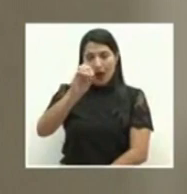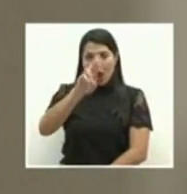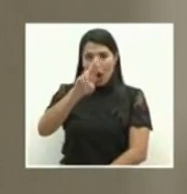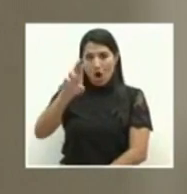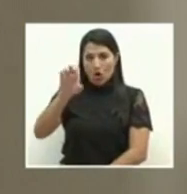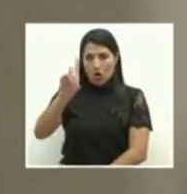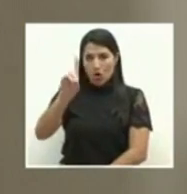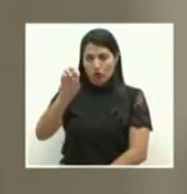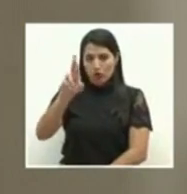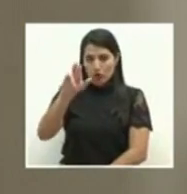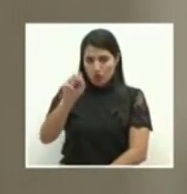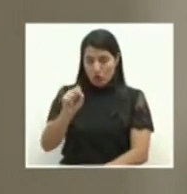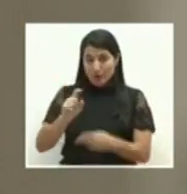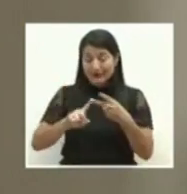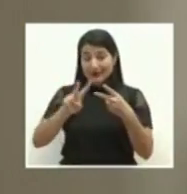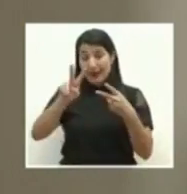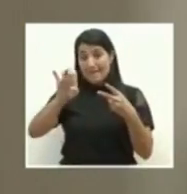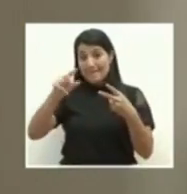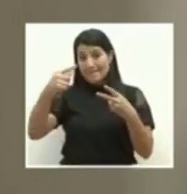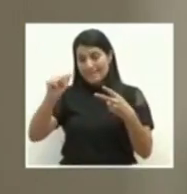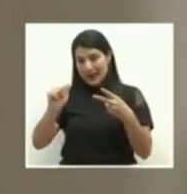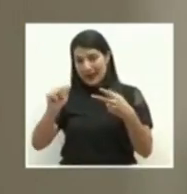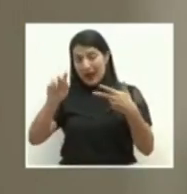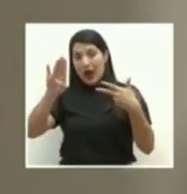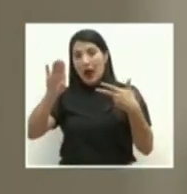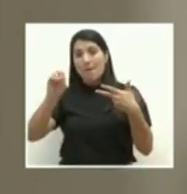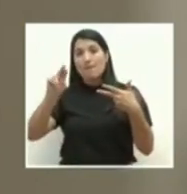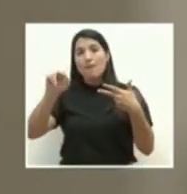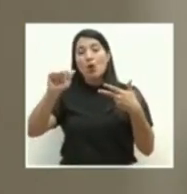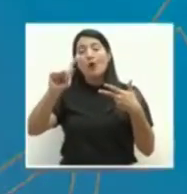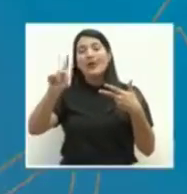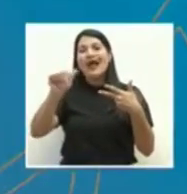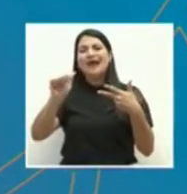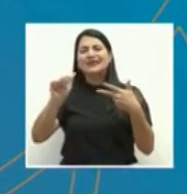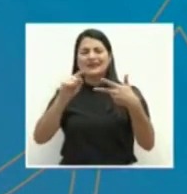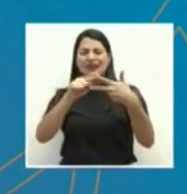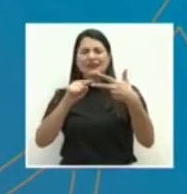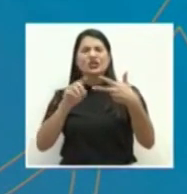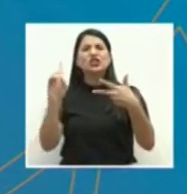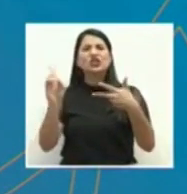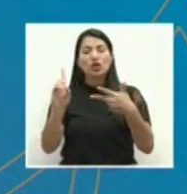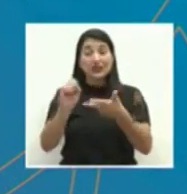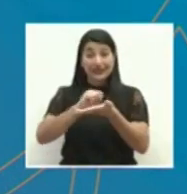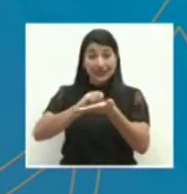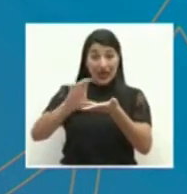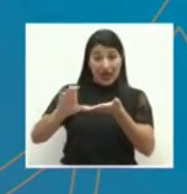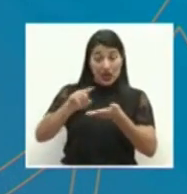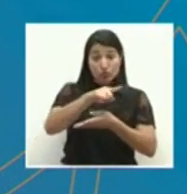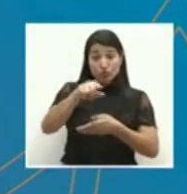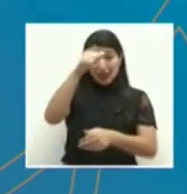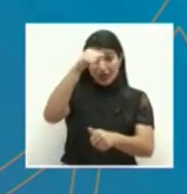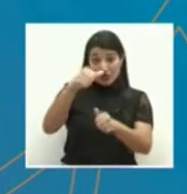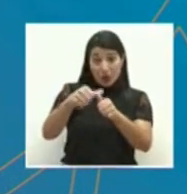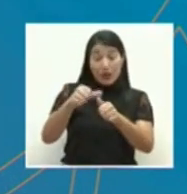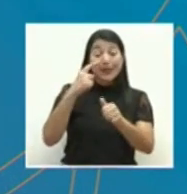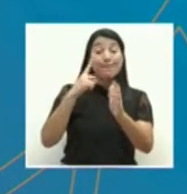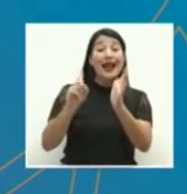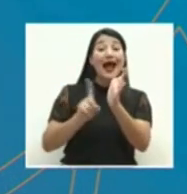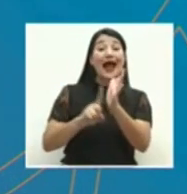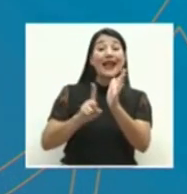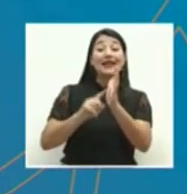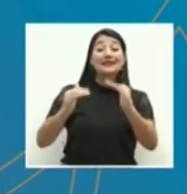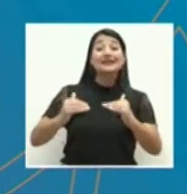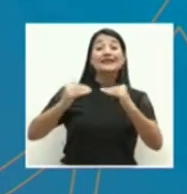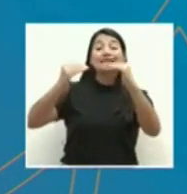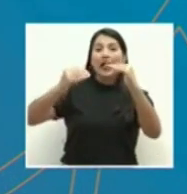poblados de La Vega y Bonanza del distrito de Florencia de San Carlos, recordando que aplica para la alerta naranja